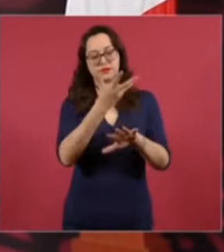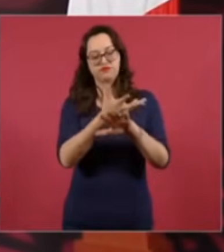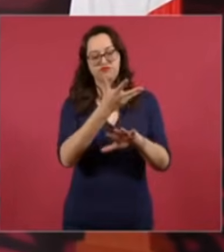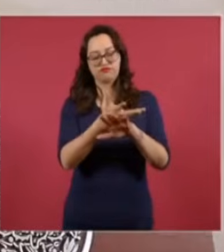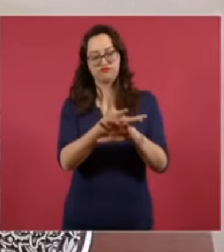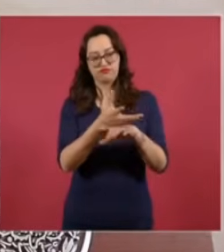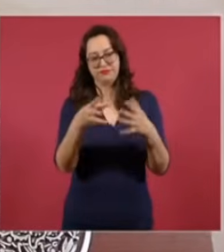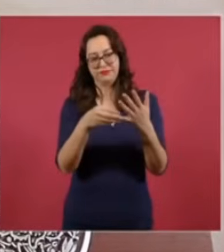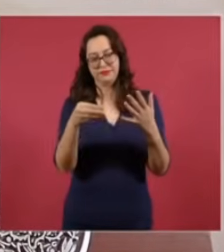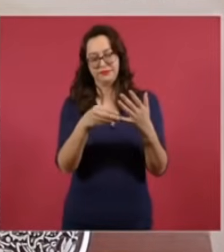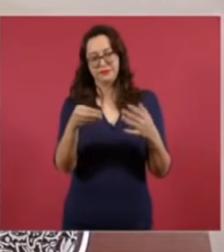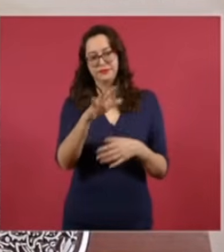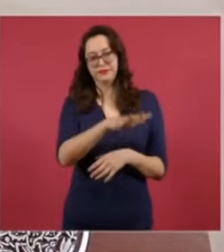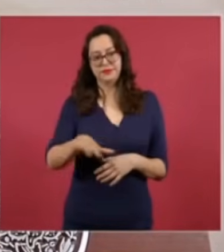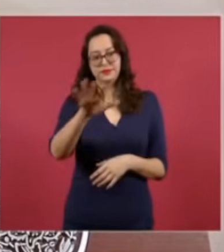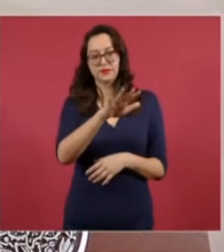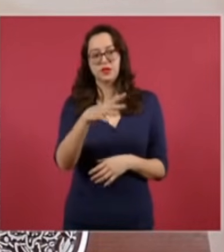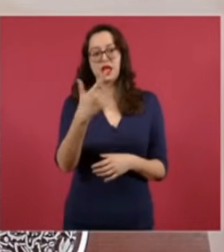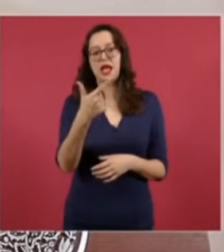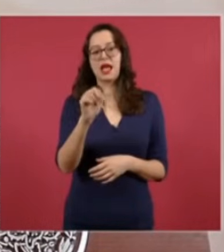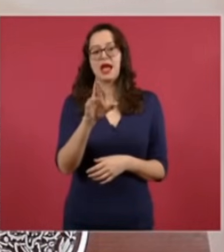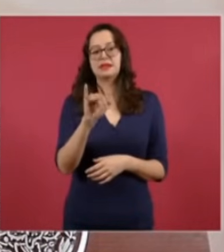contra García Luna, sus socios,